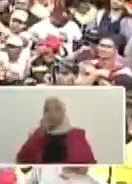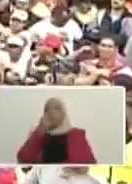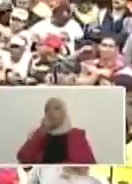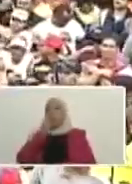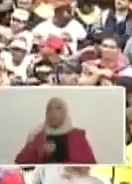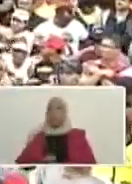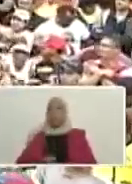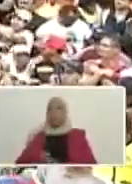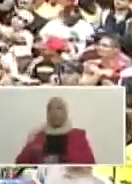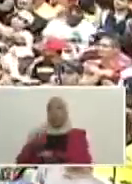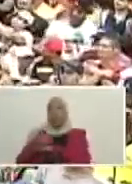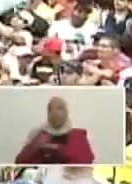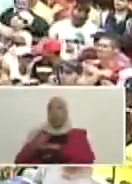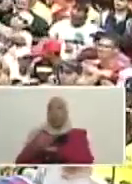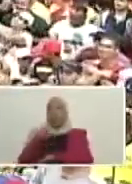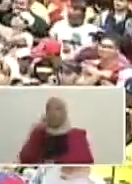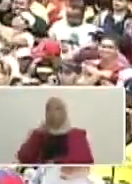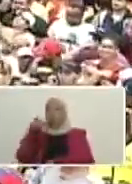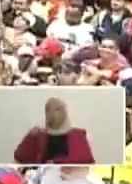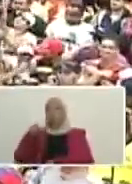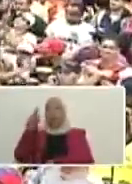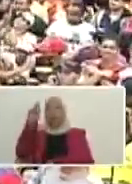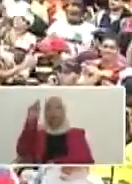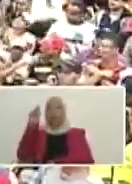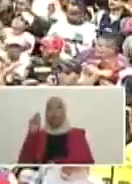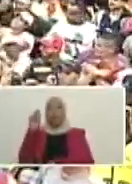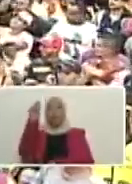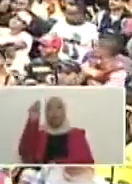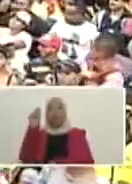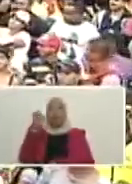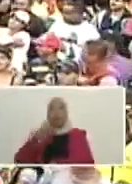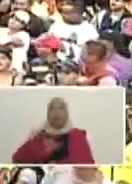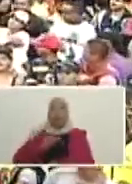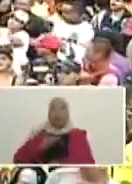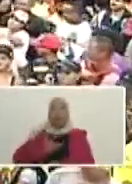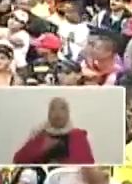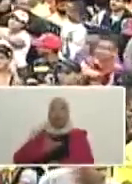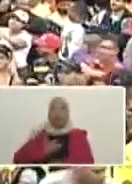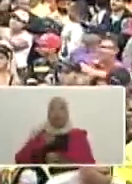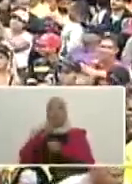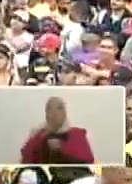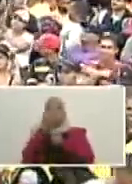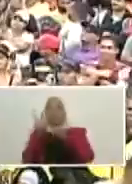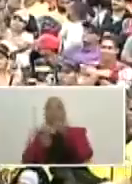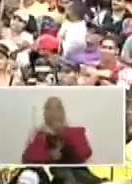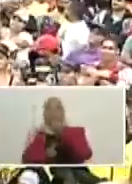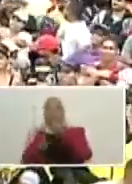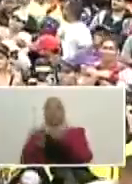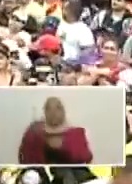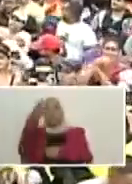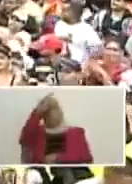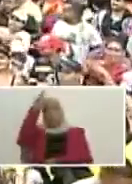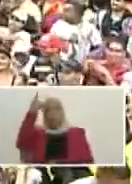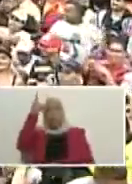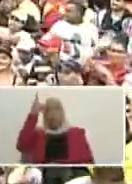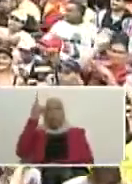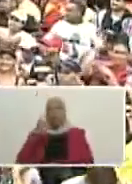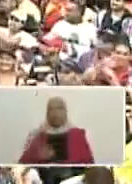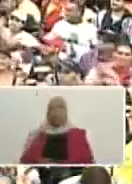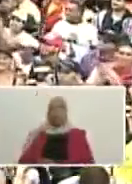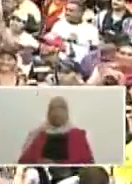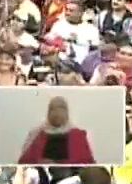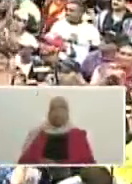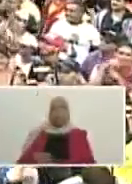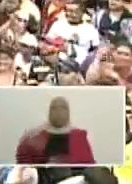gobernadores, gobernadoras, diputados, diputadas, alcaldes, alcaldesas, vicepresidente ejecutiva, Diosdado, gran